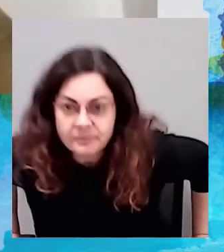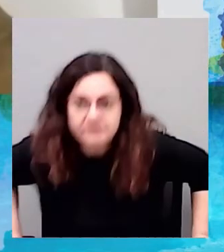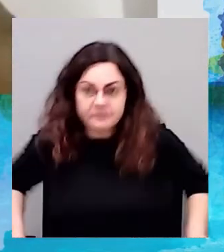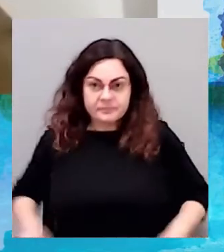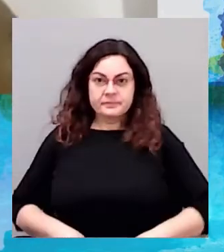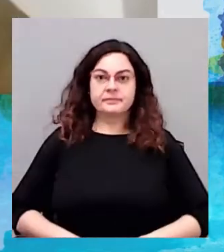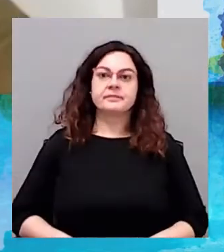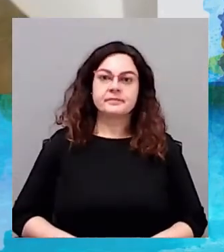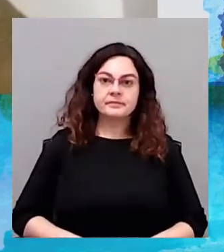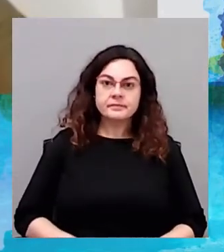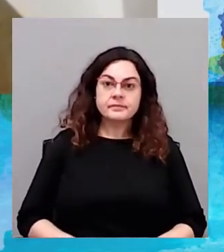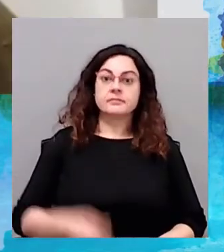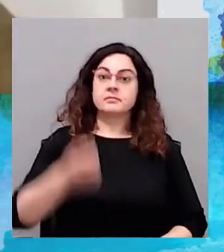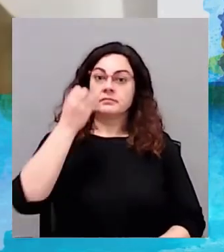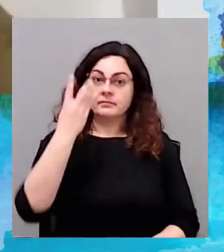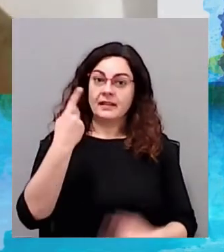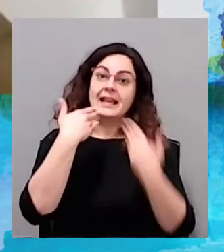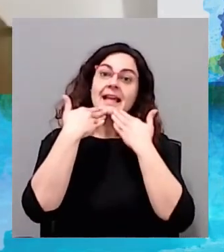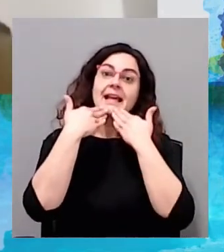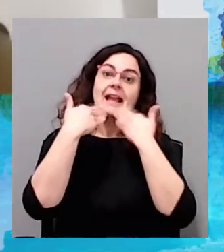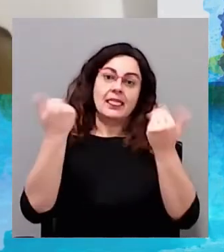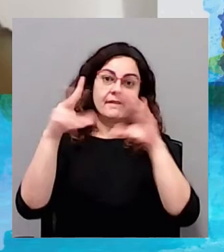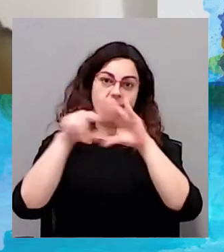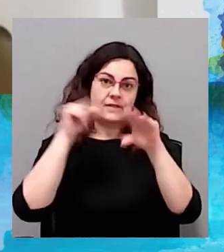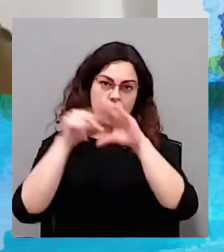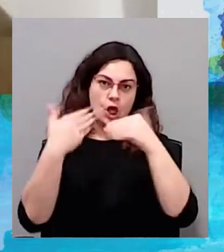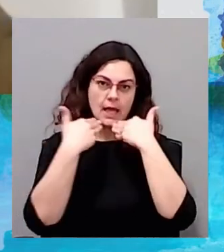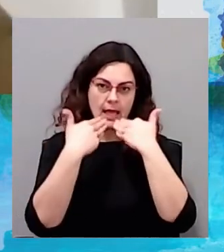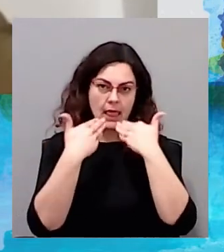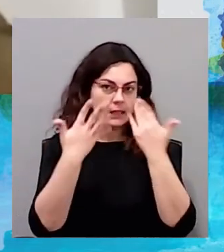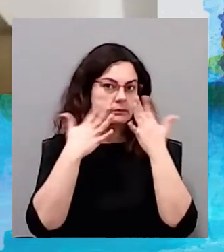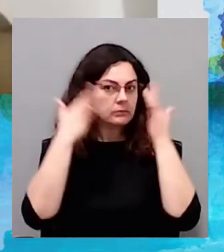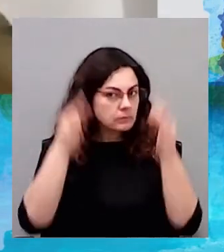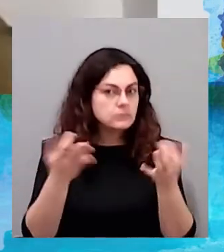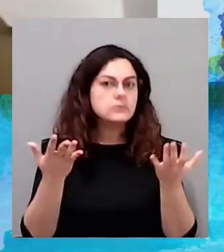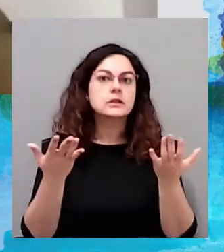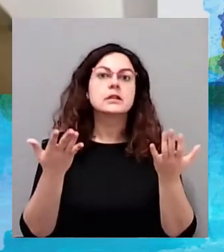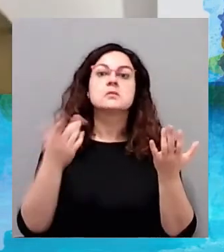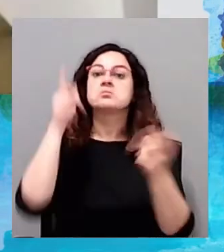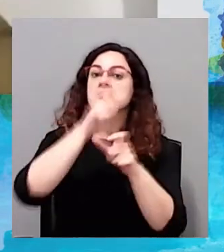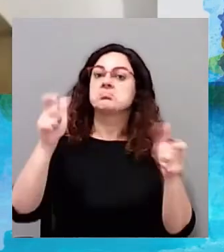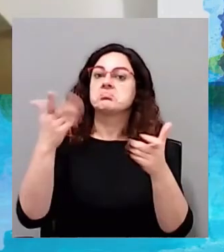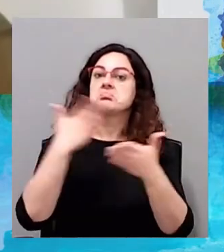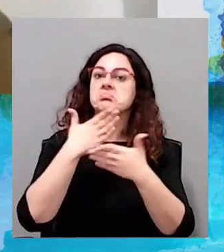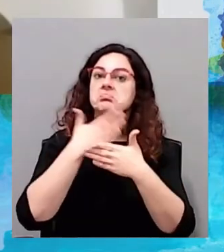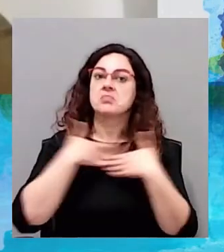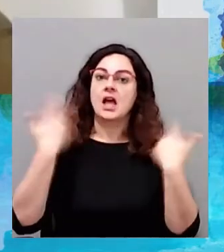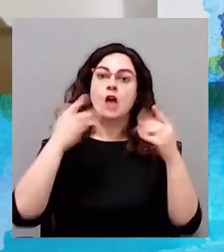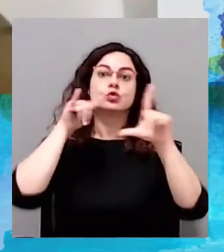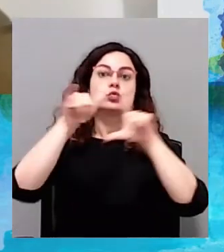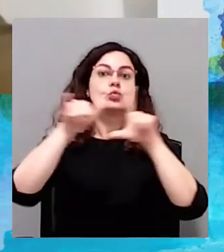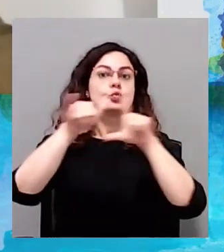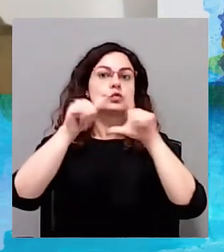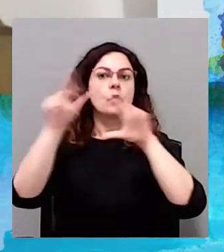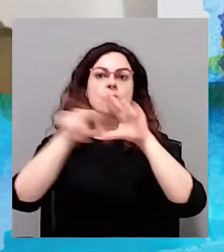Bueno, pues muchas gracias por el vídeo. En realidad podéis, si quien quiera, en nuestro canal de YouTube hay más vídeos de